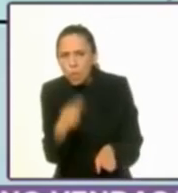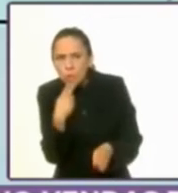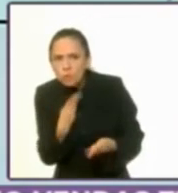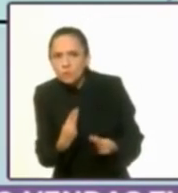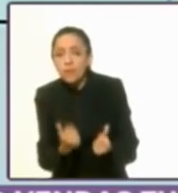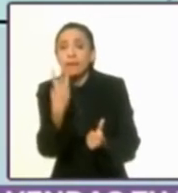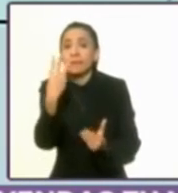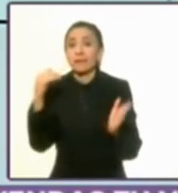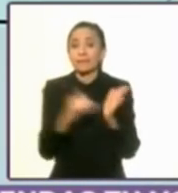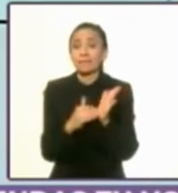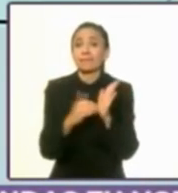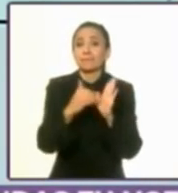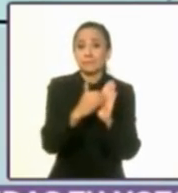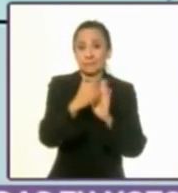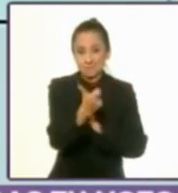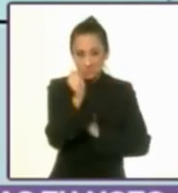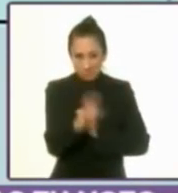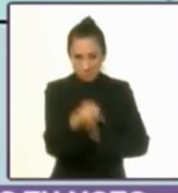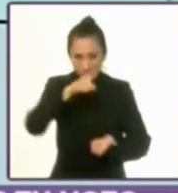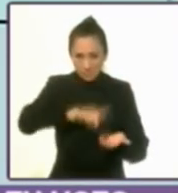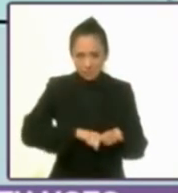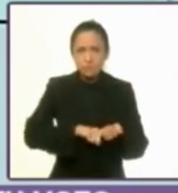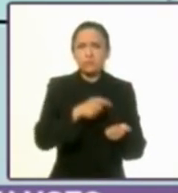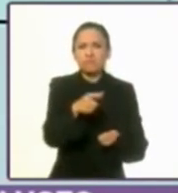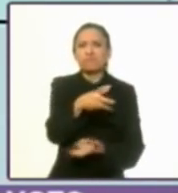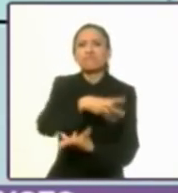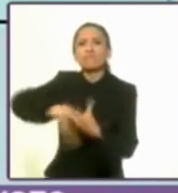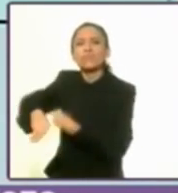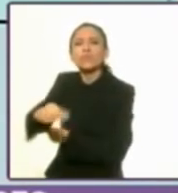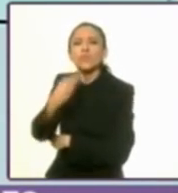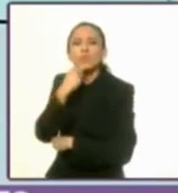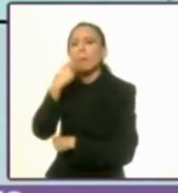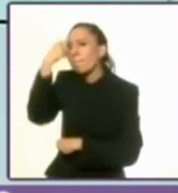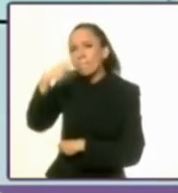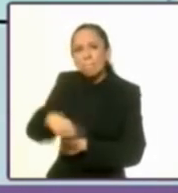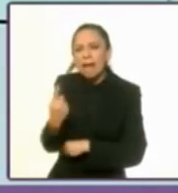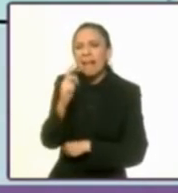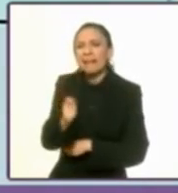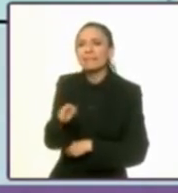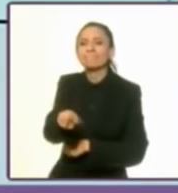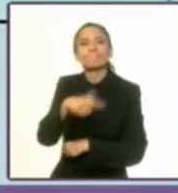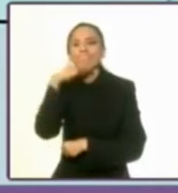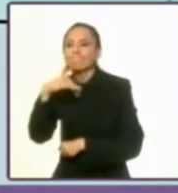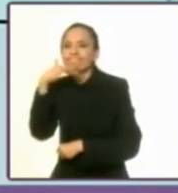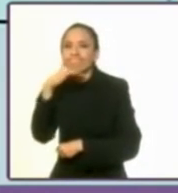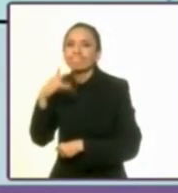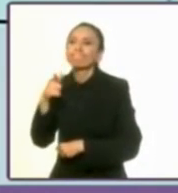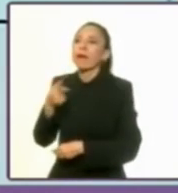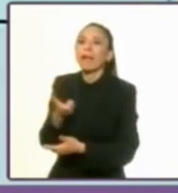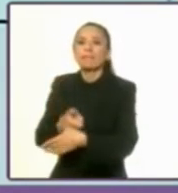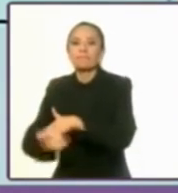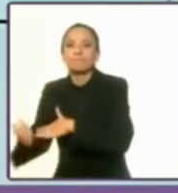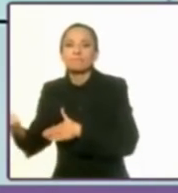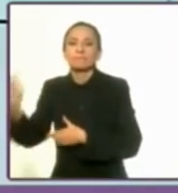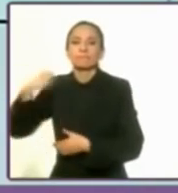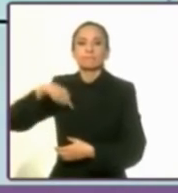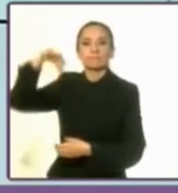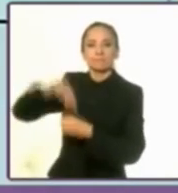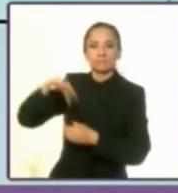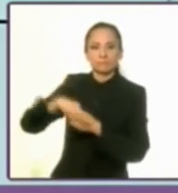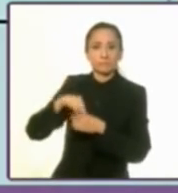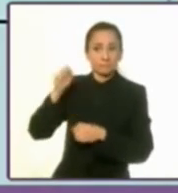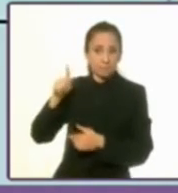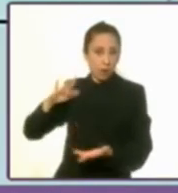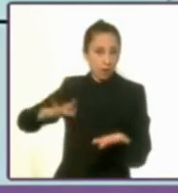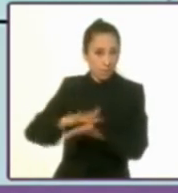esos ocho mil están siendo utilizados para la compra del voto a favor de alejandra barrales mientras